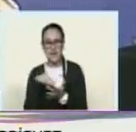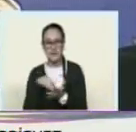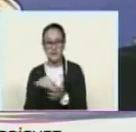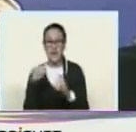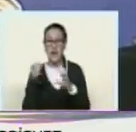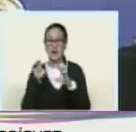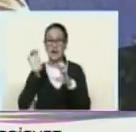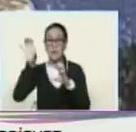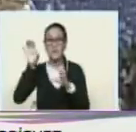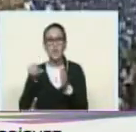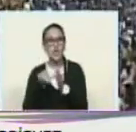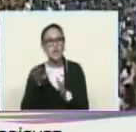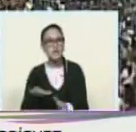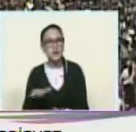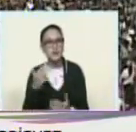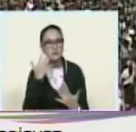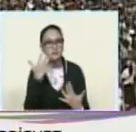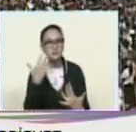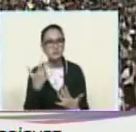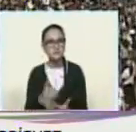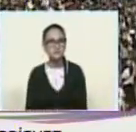¡Carné de la patria! ¿Dónde está, pues?